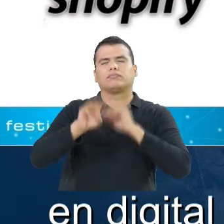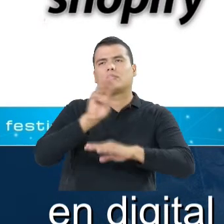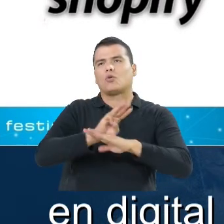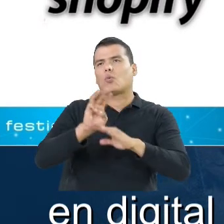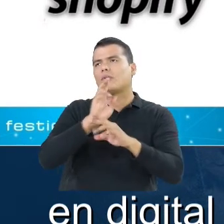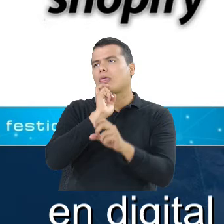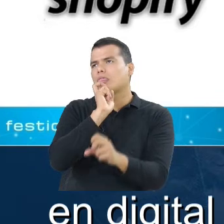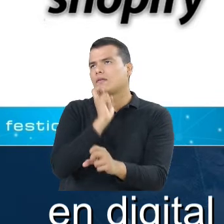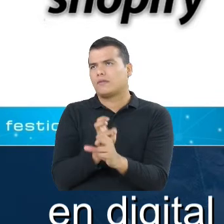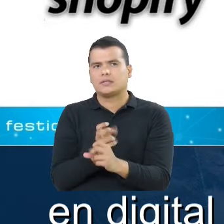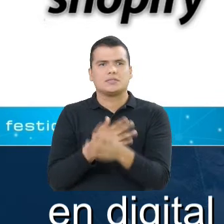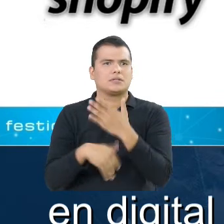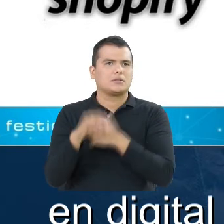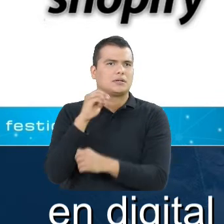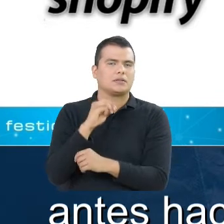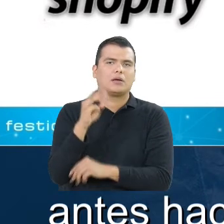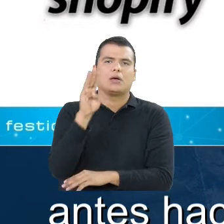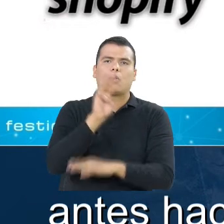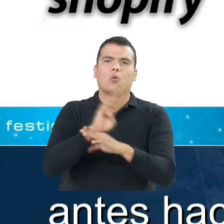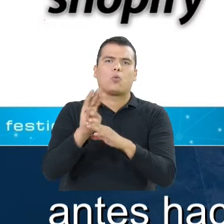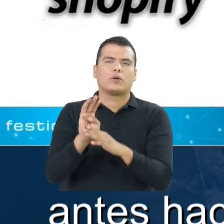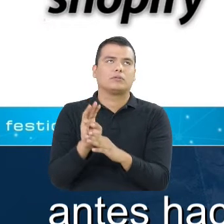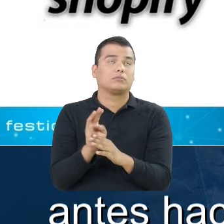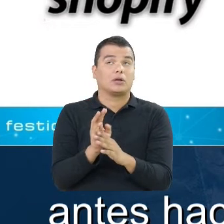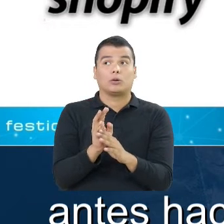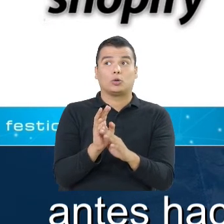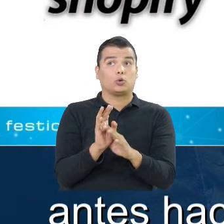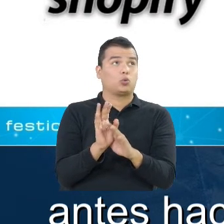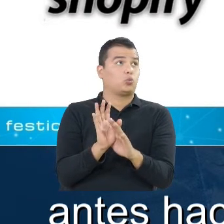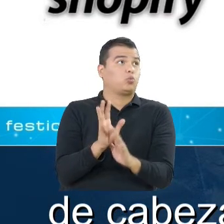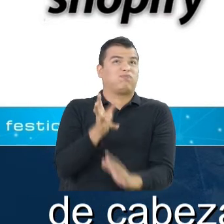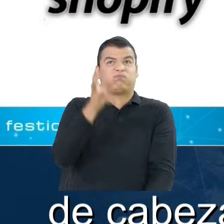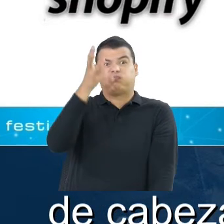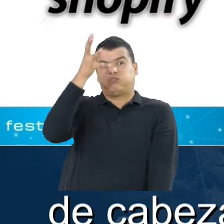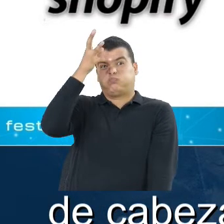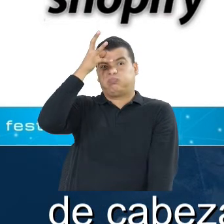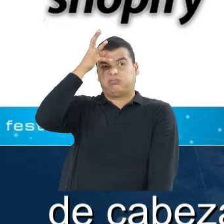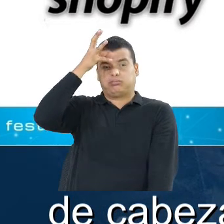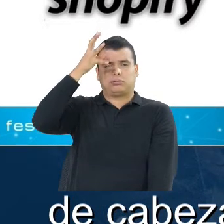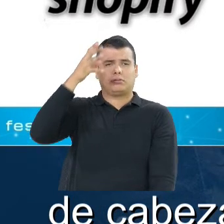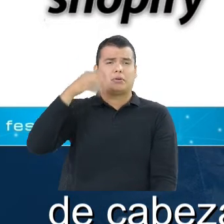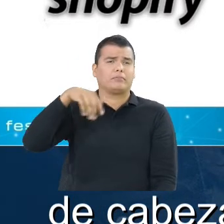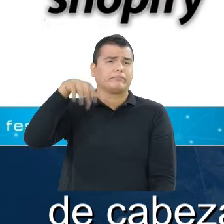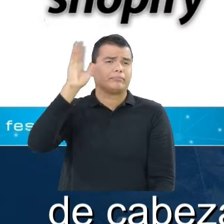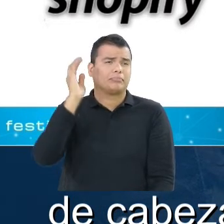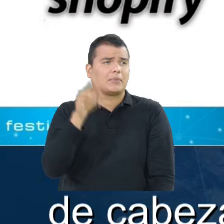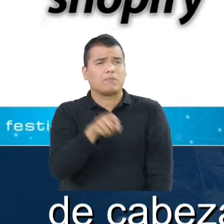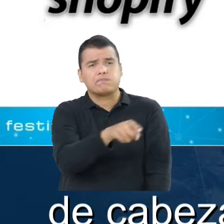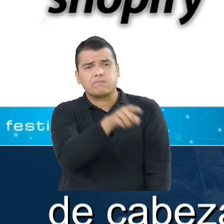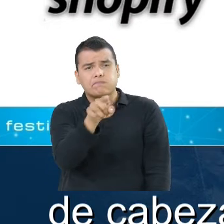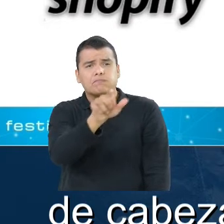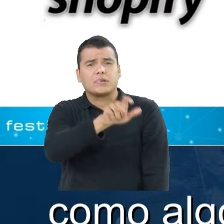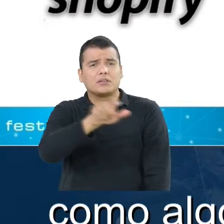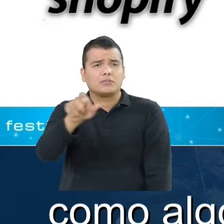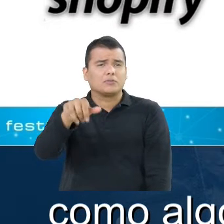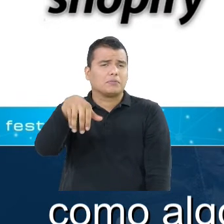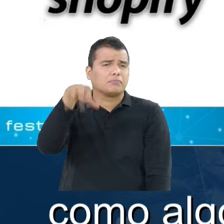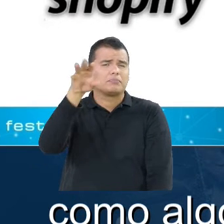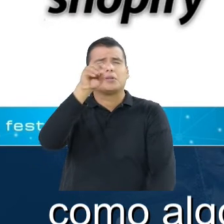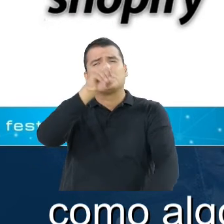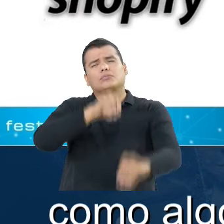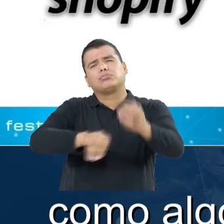cabeza, antes hacer una página web era como algo, una ciencia oculta de ingenieros de la NASA, y ahora existen herramientas como